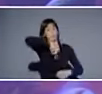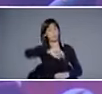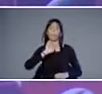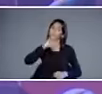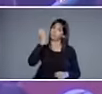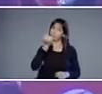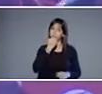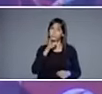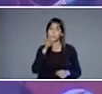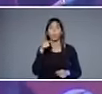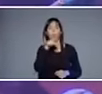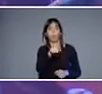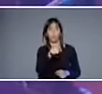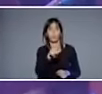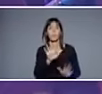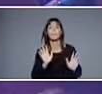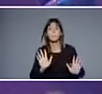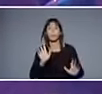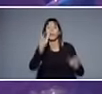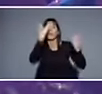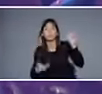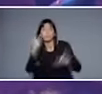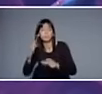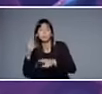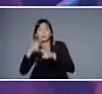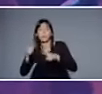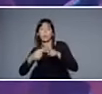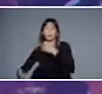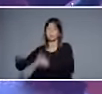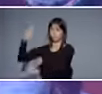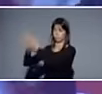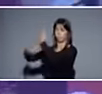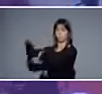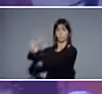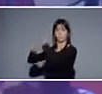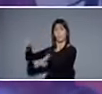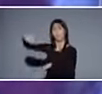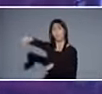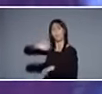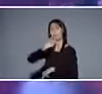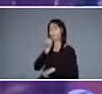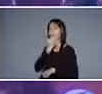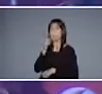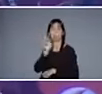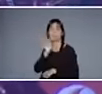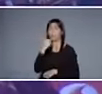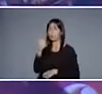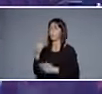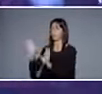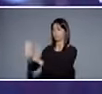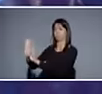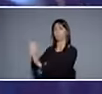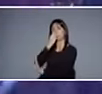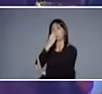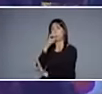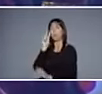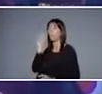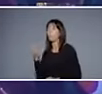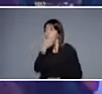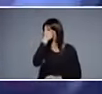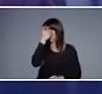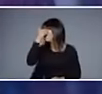de ella, ¿no? Y los políticos, pues anteriormente, pues no se quejaban, decían que estaba bien ahí, o por lo menos miraban para